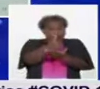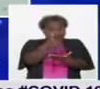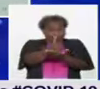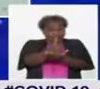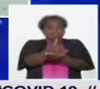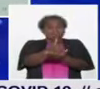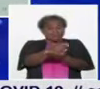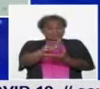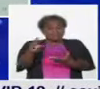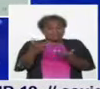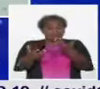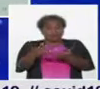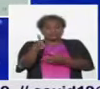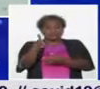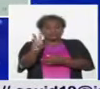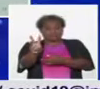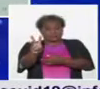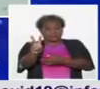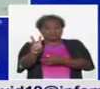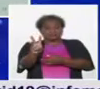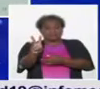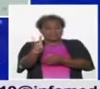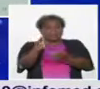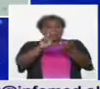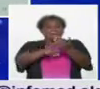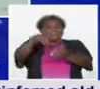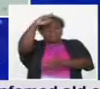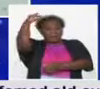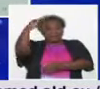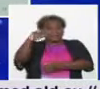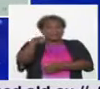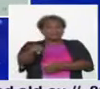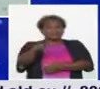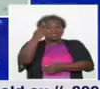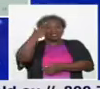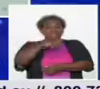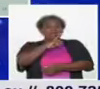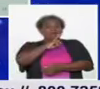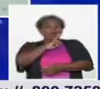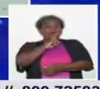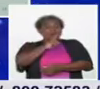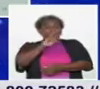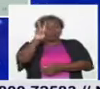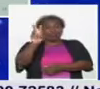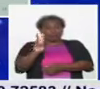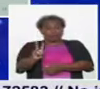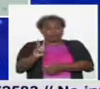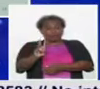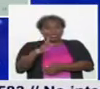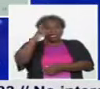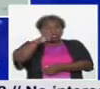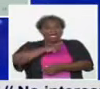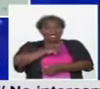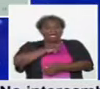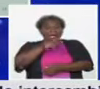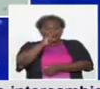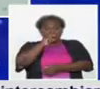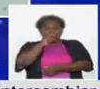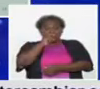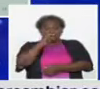con 13 ayer, Palmira y Aguada de Pasajeros con 2 cada uno, y Abreu, Rodas y